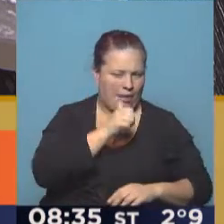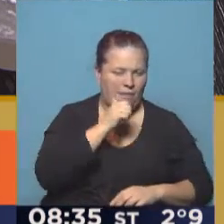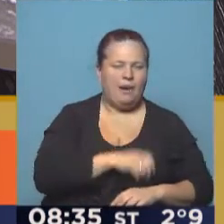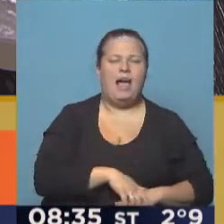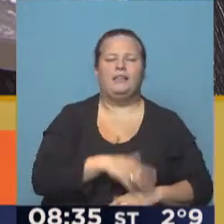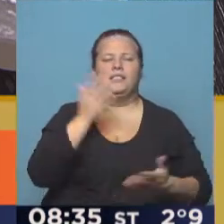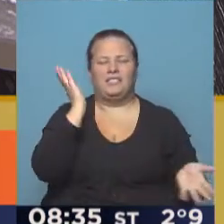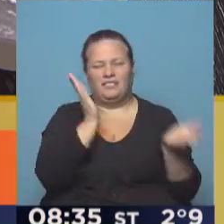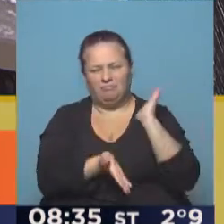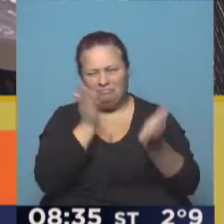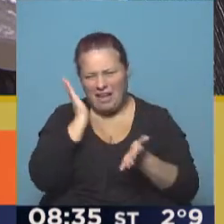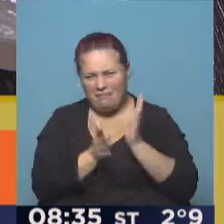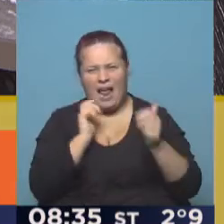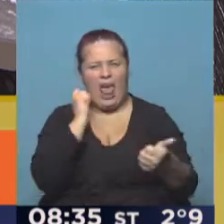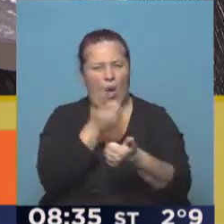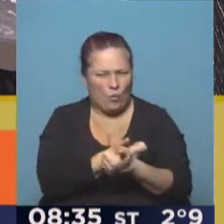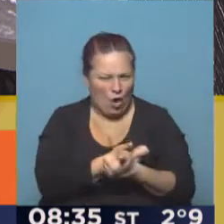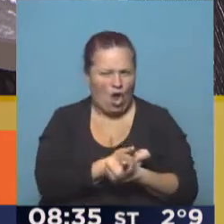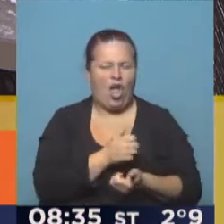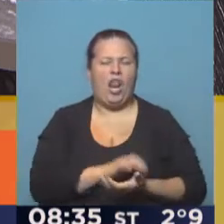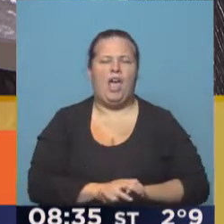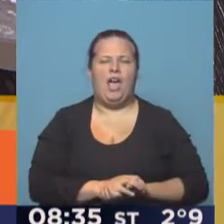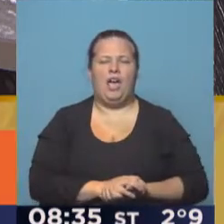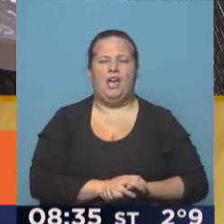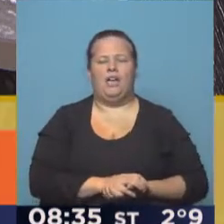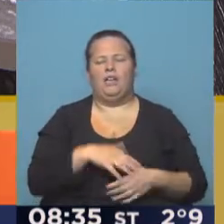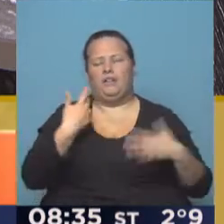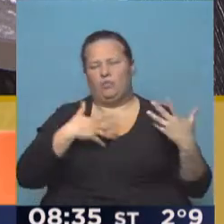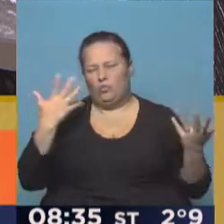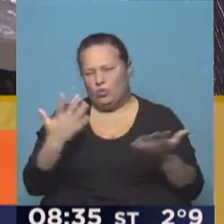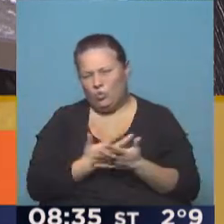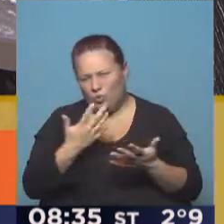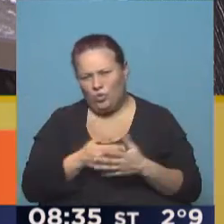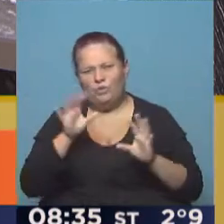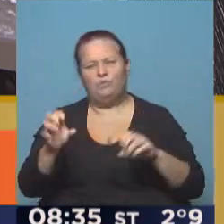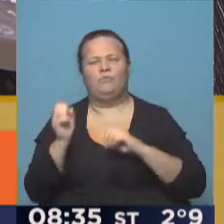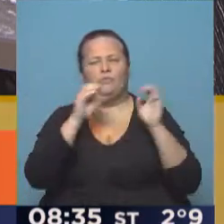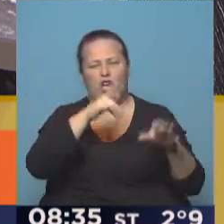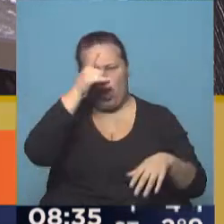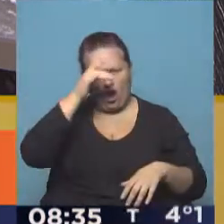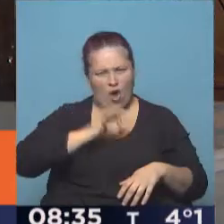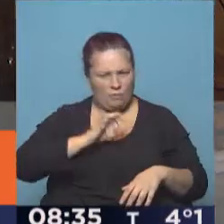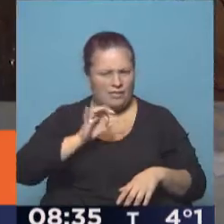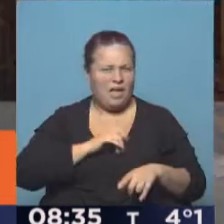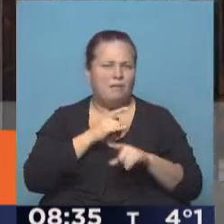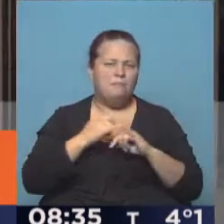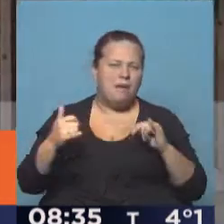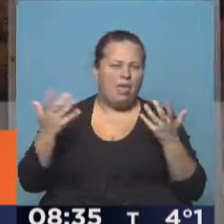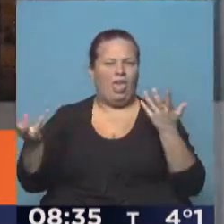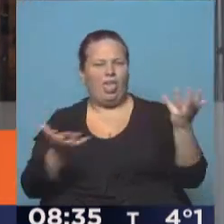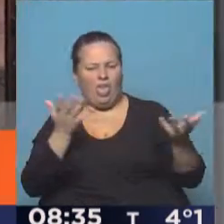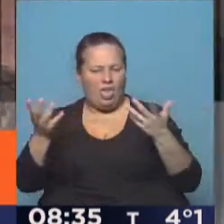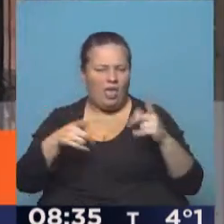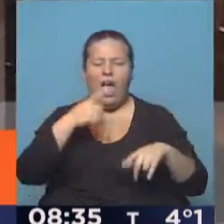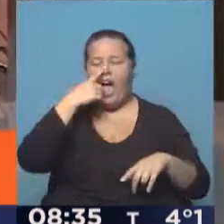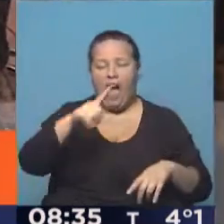la torturan, la violan, pasa todo un gran infierno, la pasan a una comisaría con una suerte de limbo intermedio